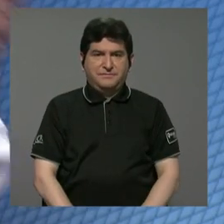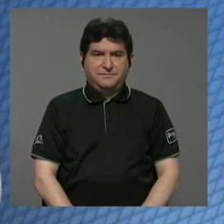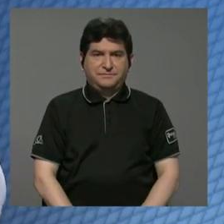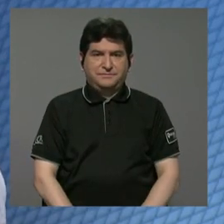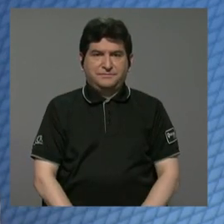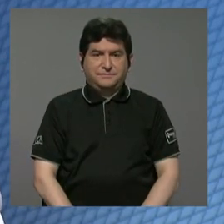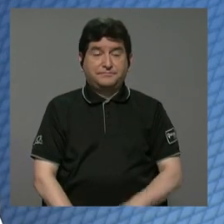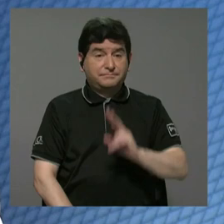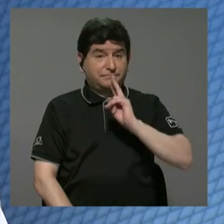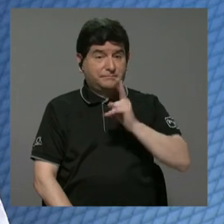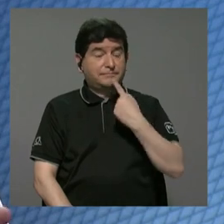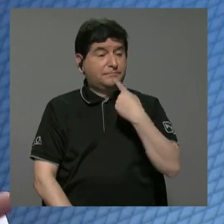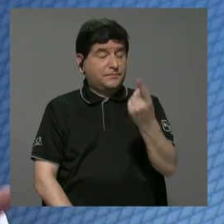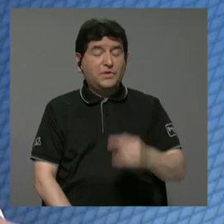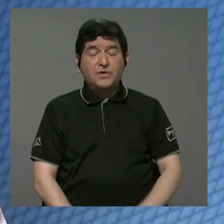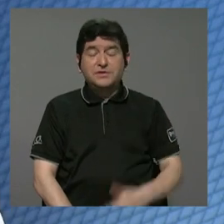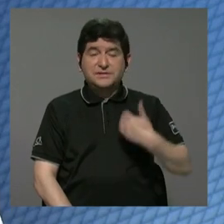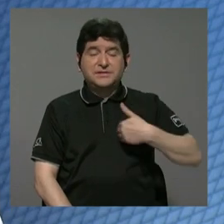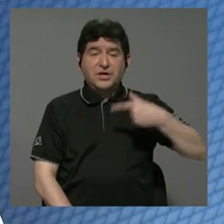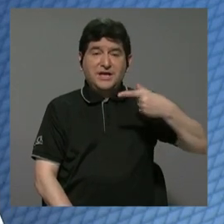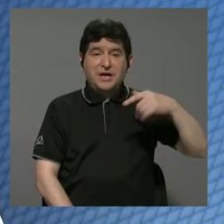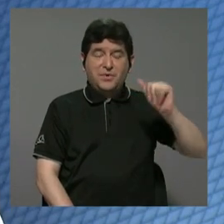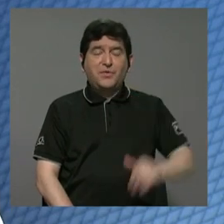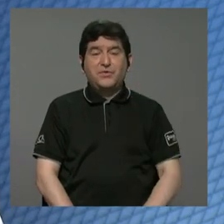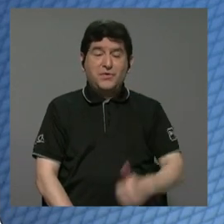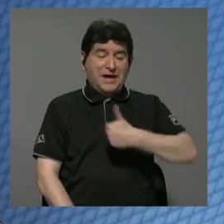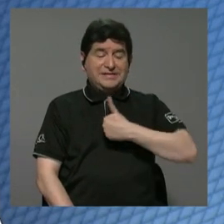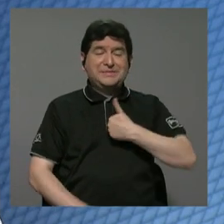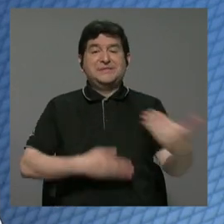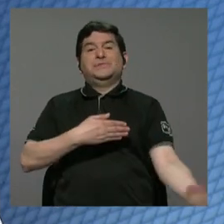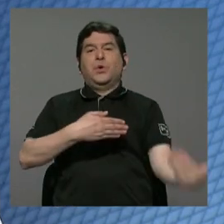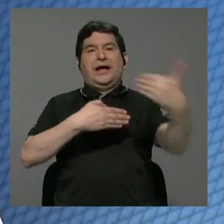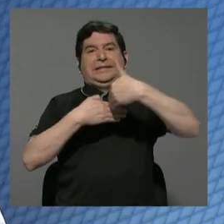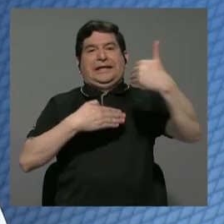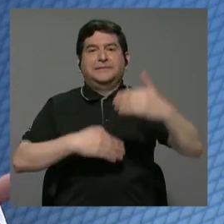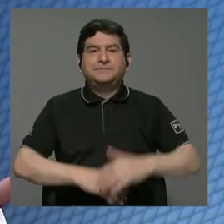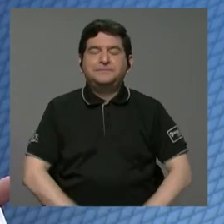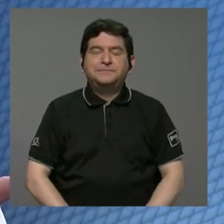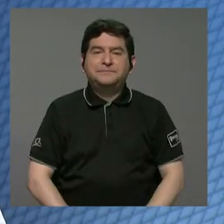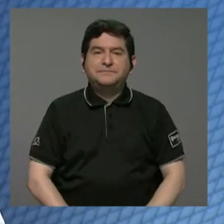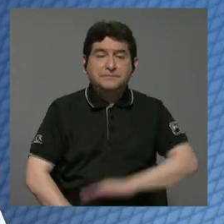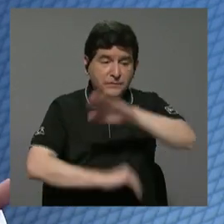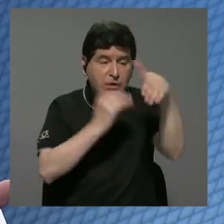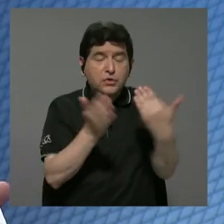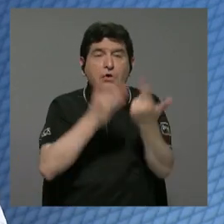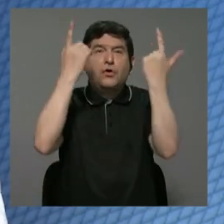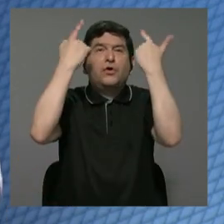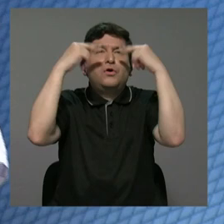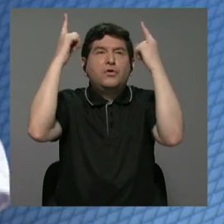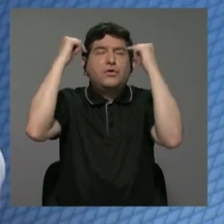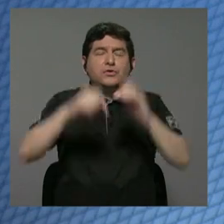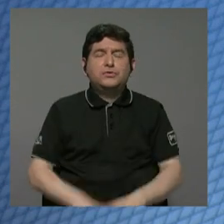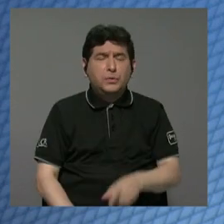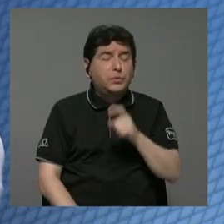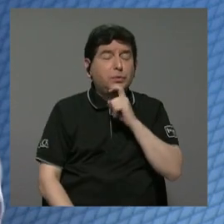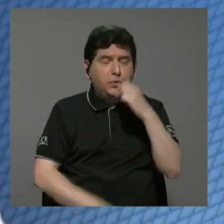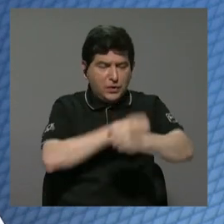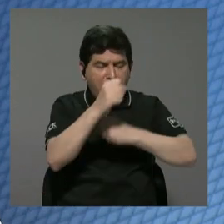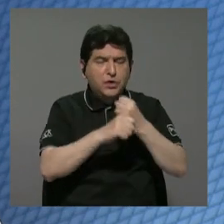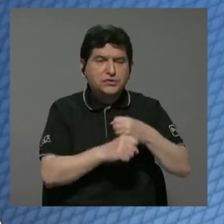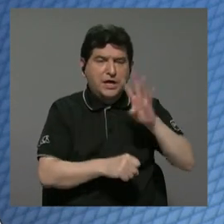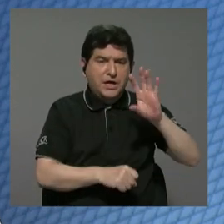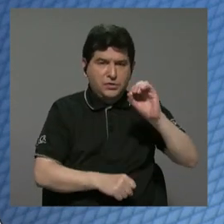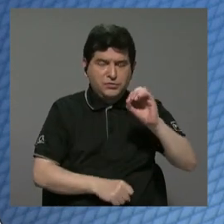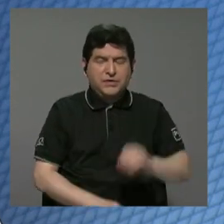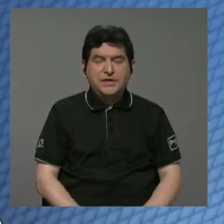es verdaderamente, como dice don Guillermo, darse una bala en el pie, ¿verdad? Es decir, todos estos logros que costaron mucho en los años 40, que fueron